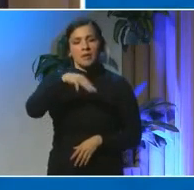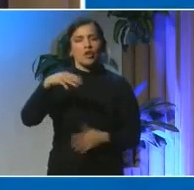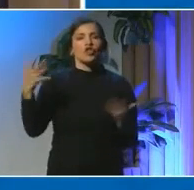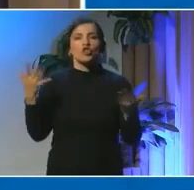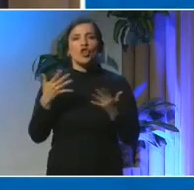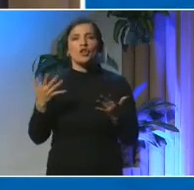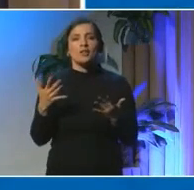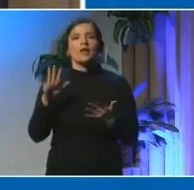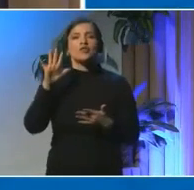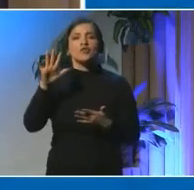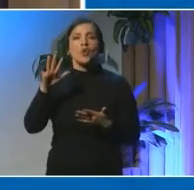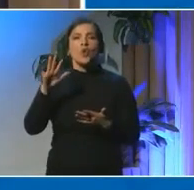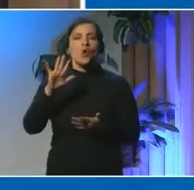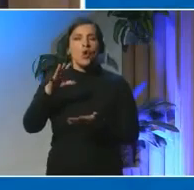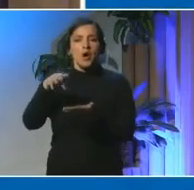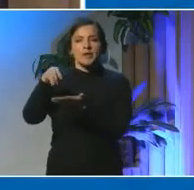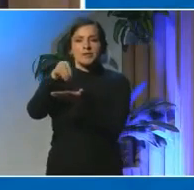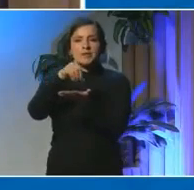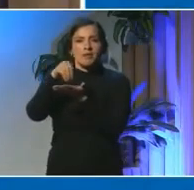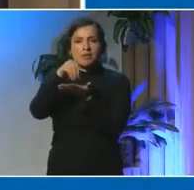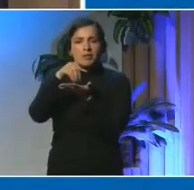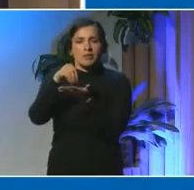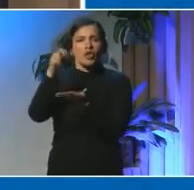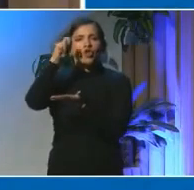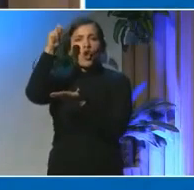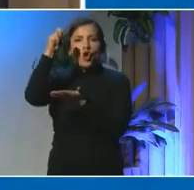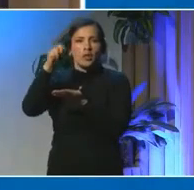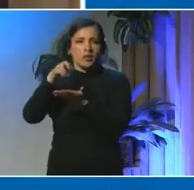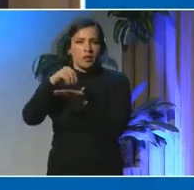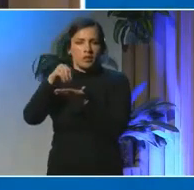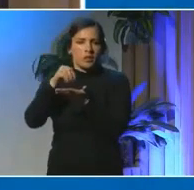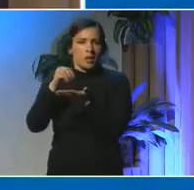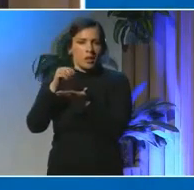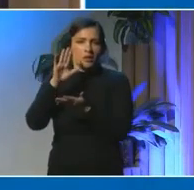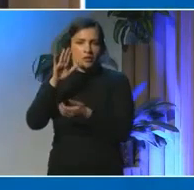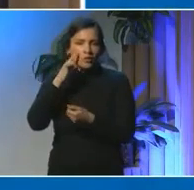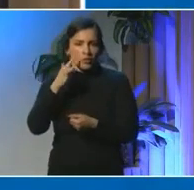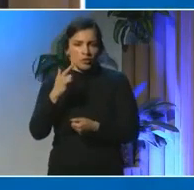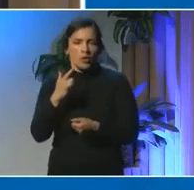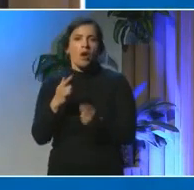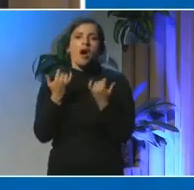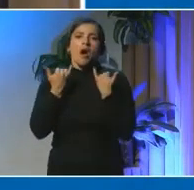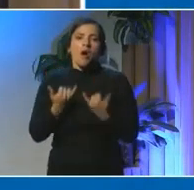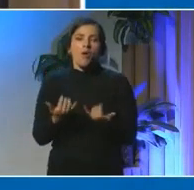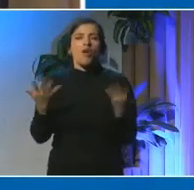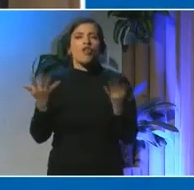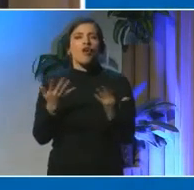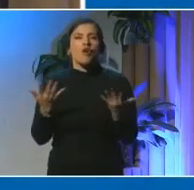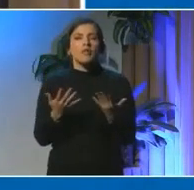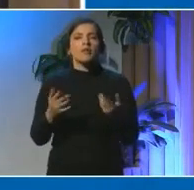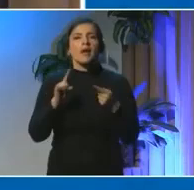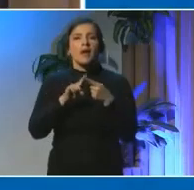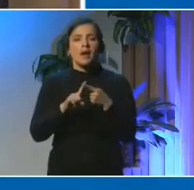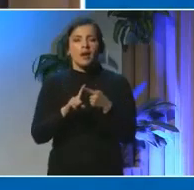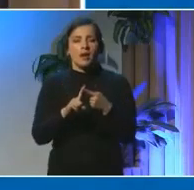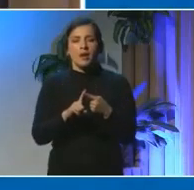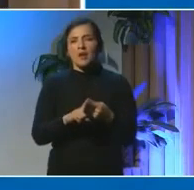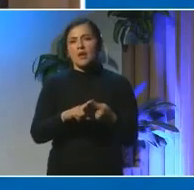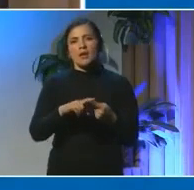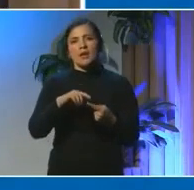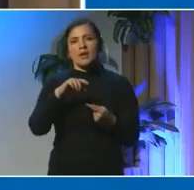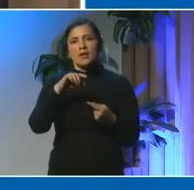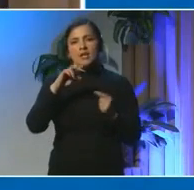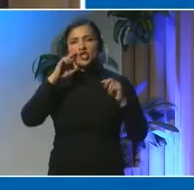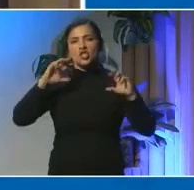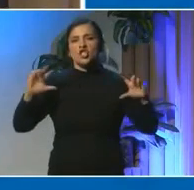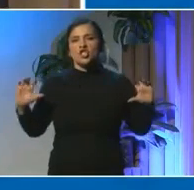Santander eh que ahora se extiende al páramo de Guerrero y le apostamos ahora también a chingaza con este con este